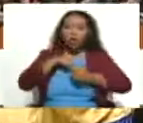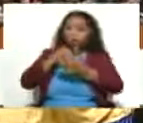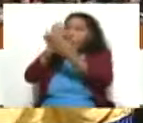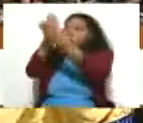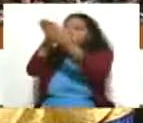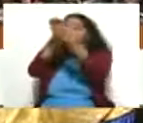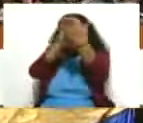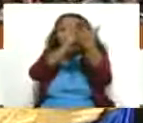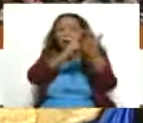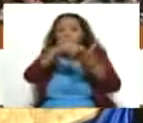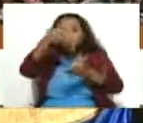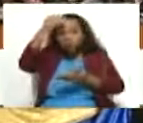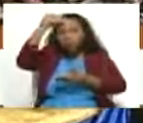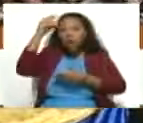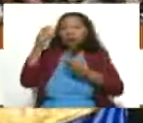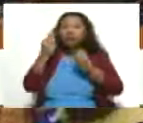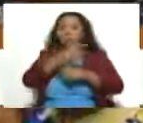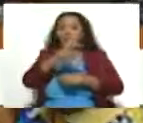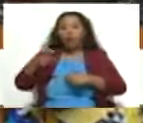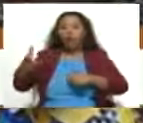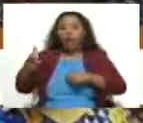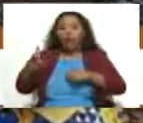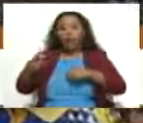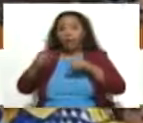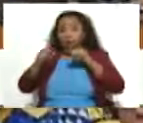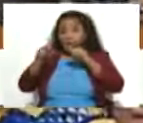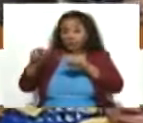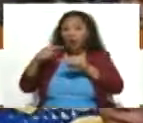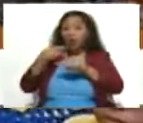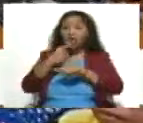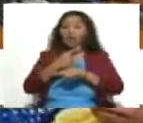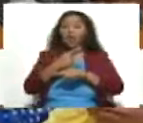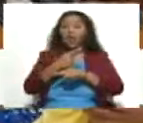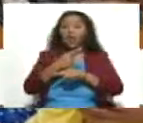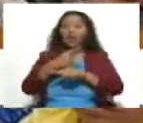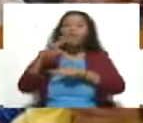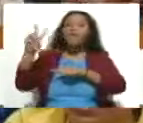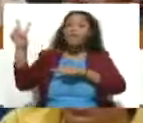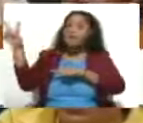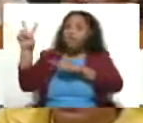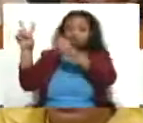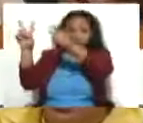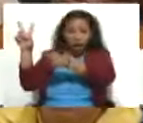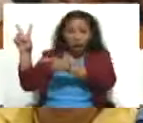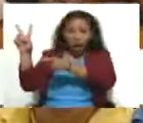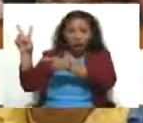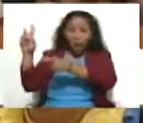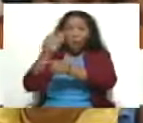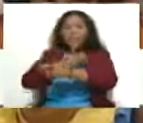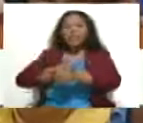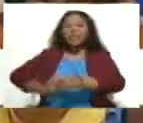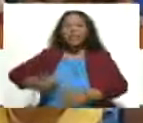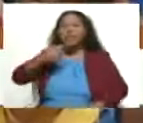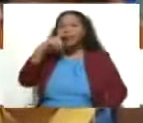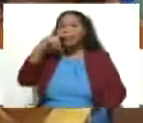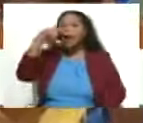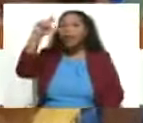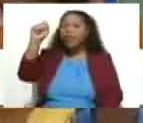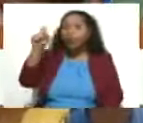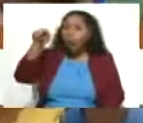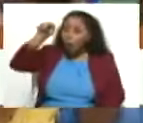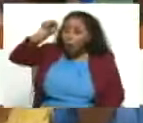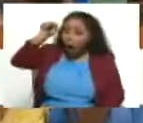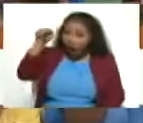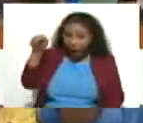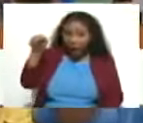gente. Y como él lo ha dicho, el venezolano Nicolás Maduro, el